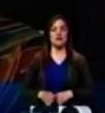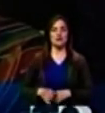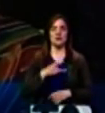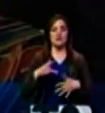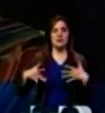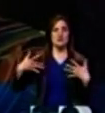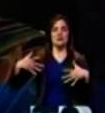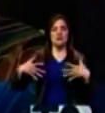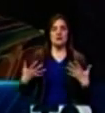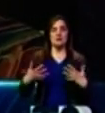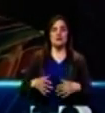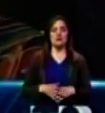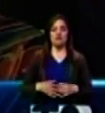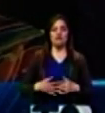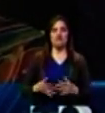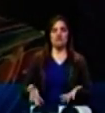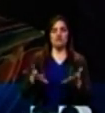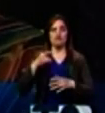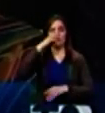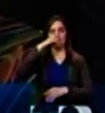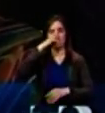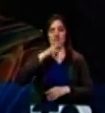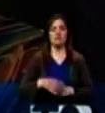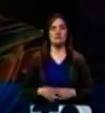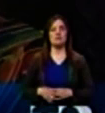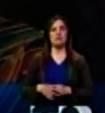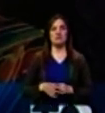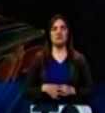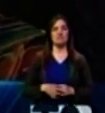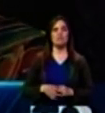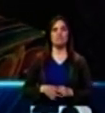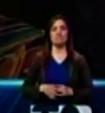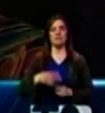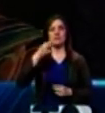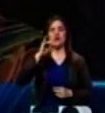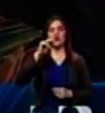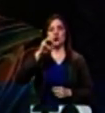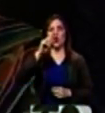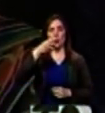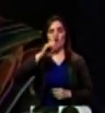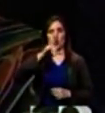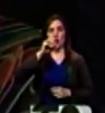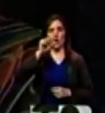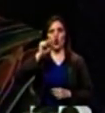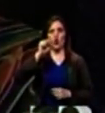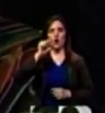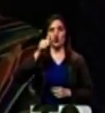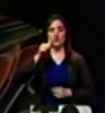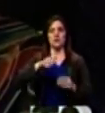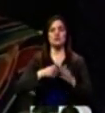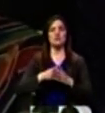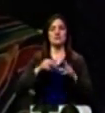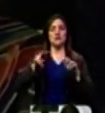con los tendidos, abre plaza. El torero de la tierra, Juan Francisco Hinojosa, y el clasicismo y valentía del espar